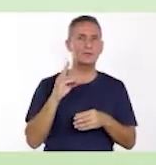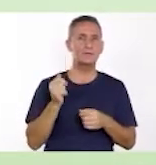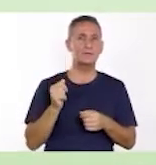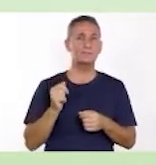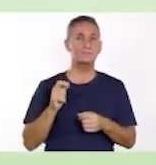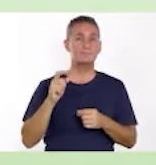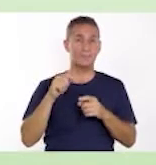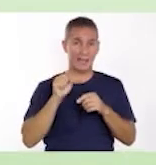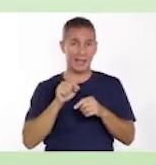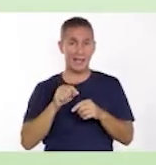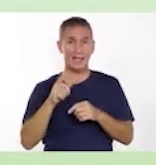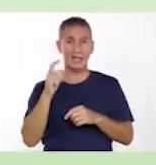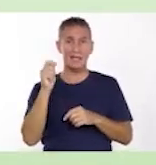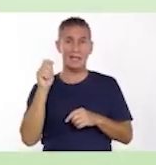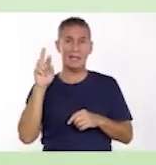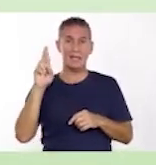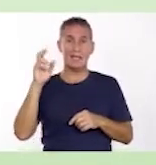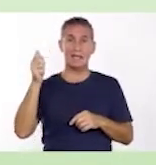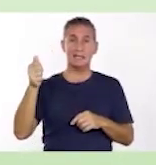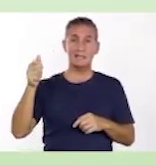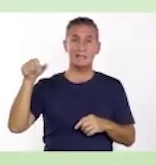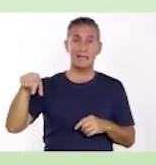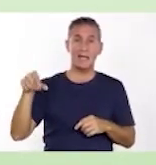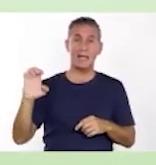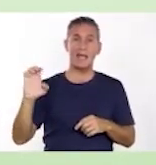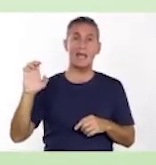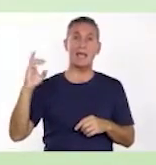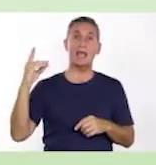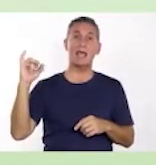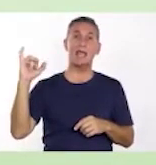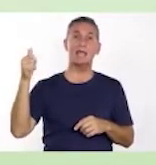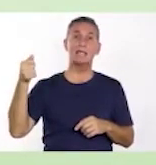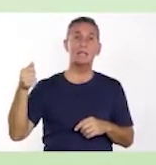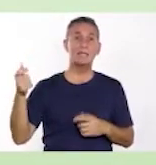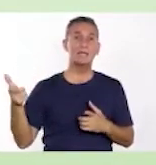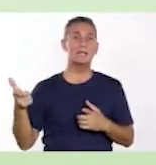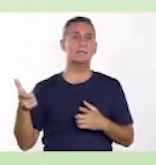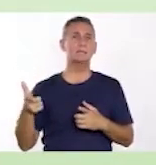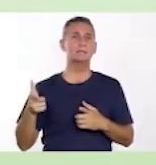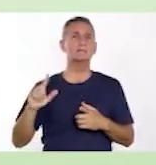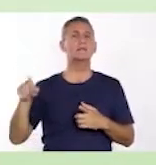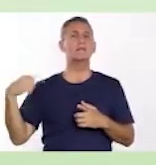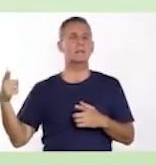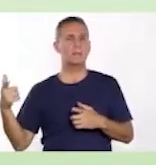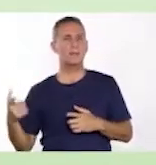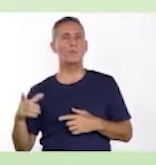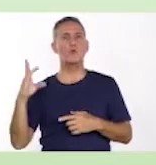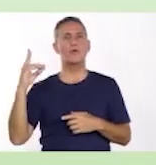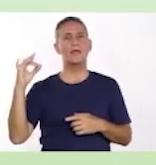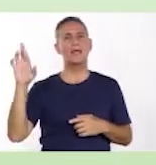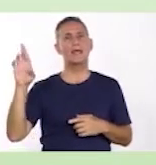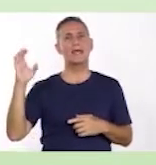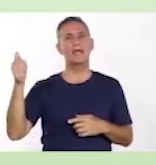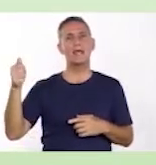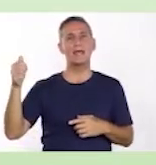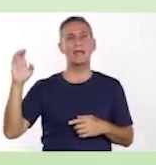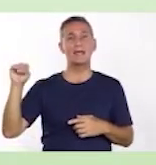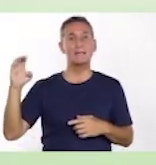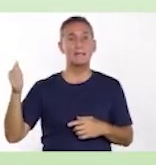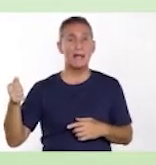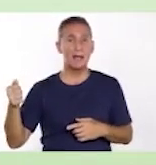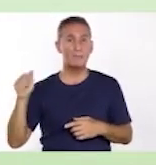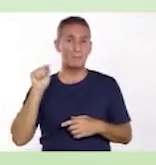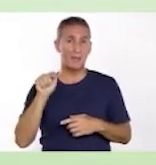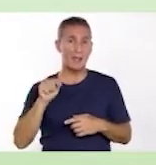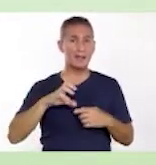la tragedia, tenemos la comedia y algo que posteriormente el drama. Aquí, como bien dice,